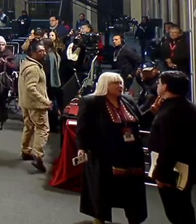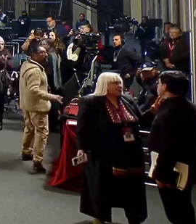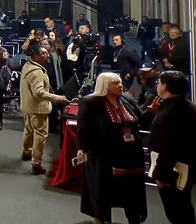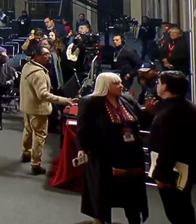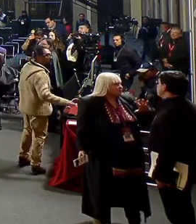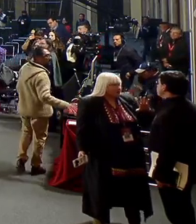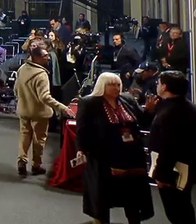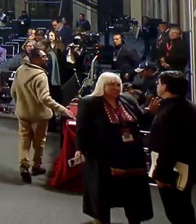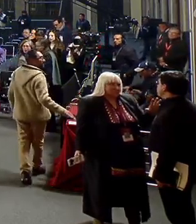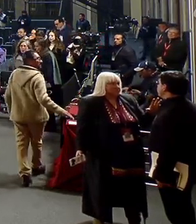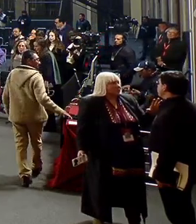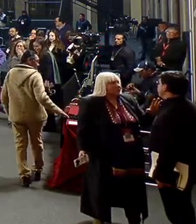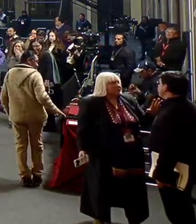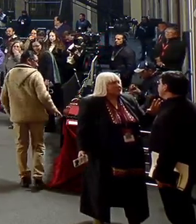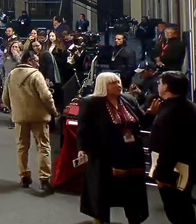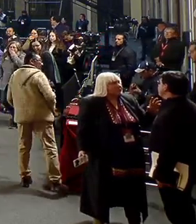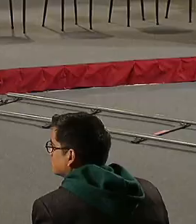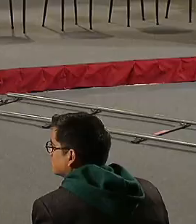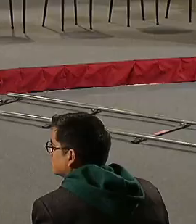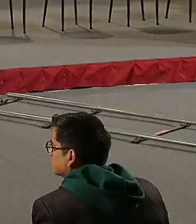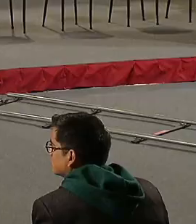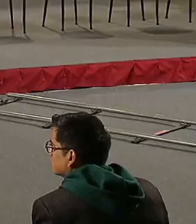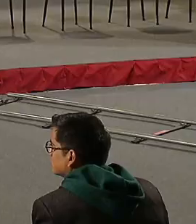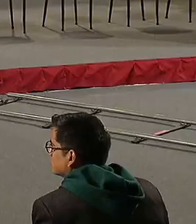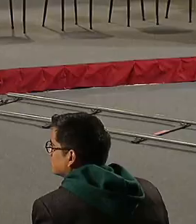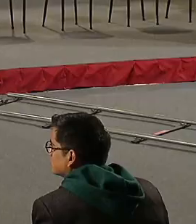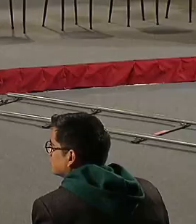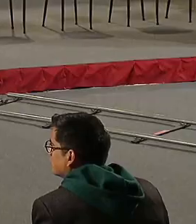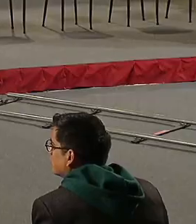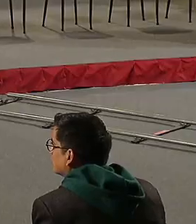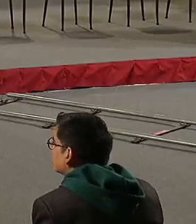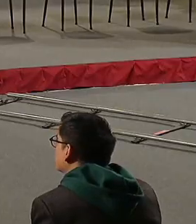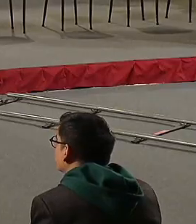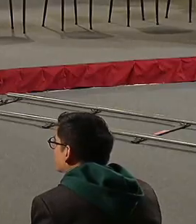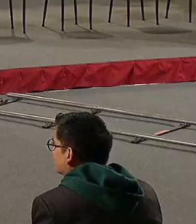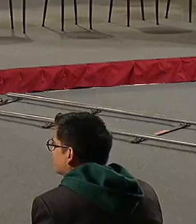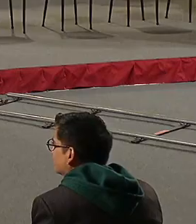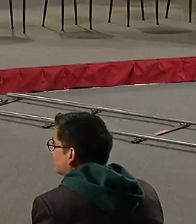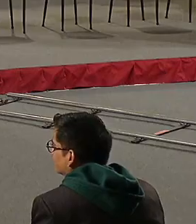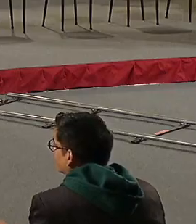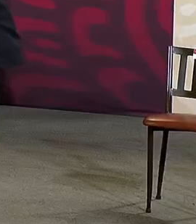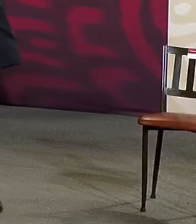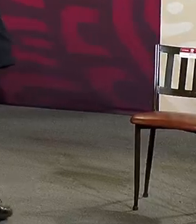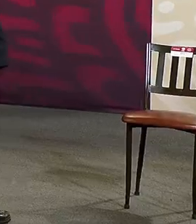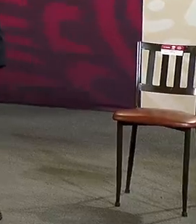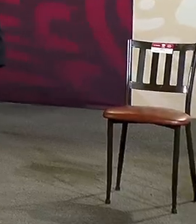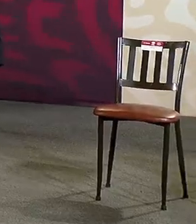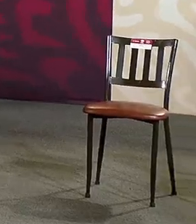Thank you.